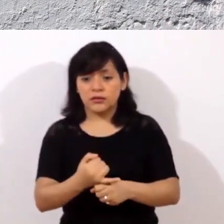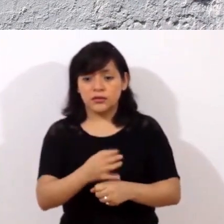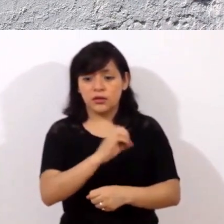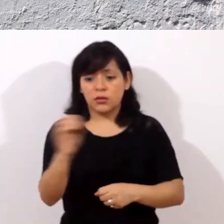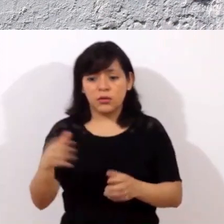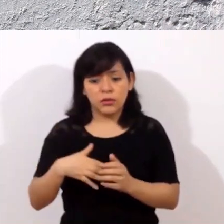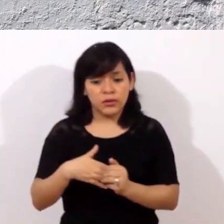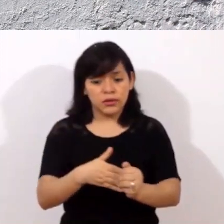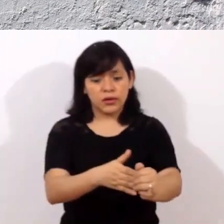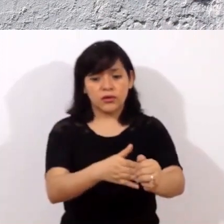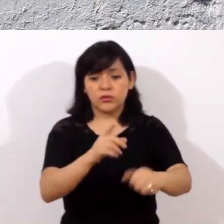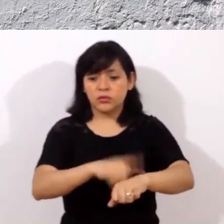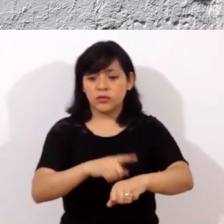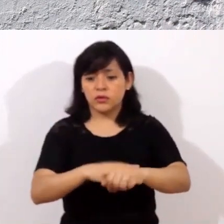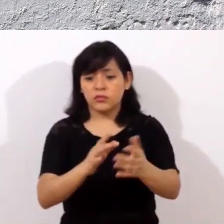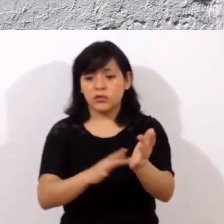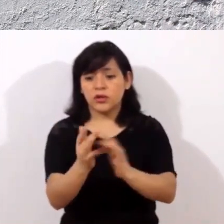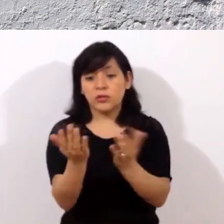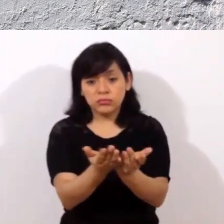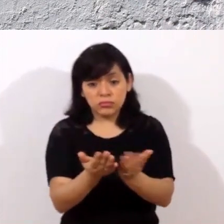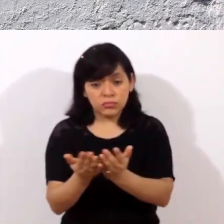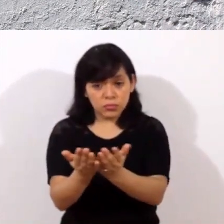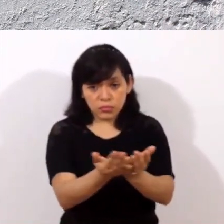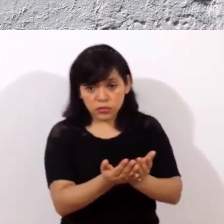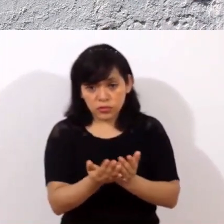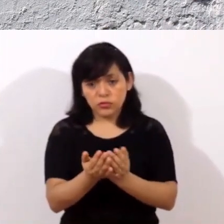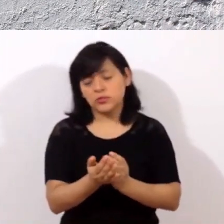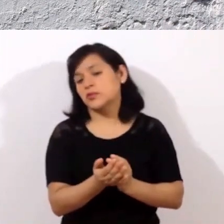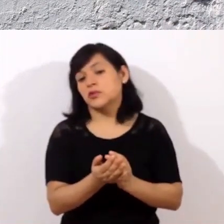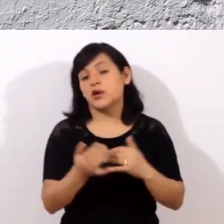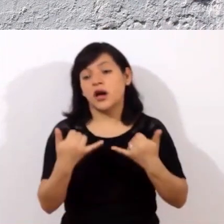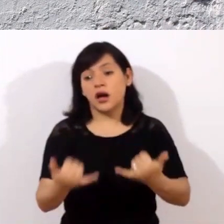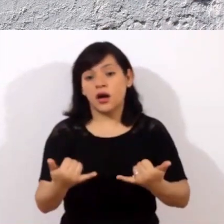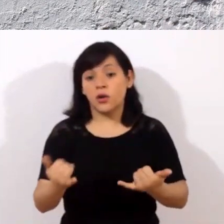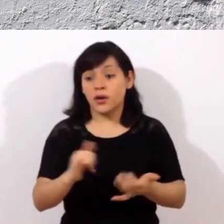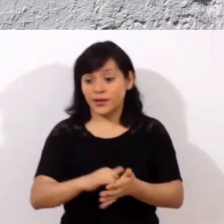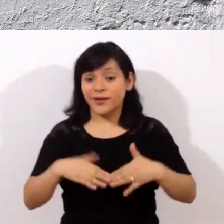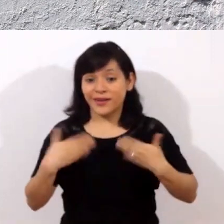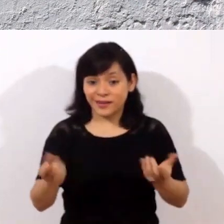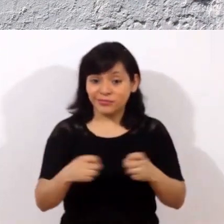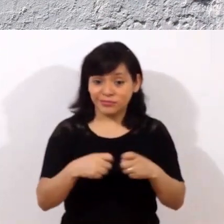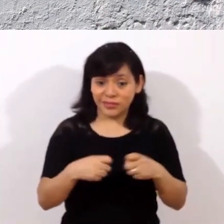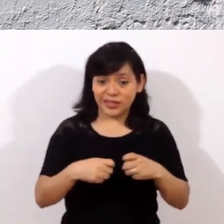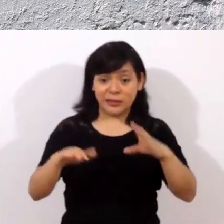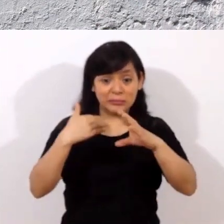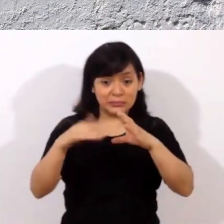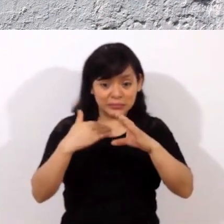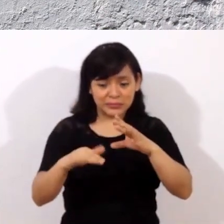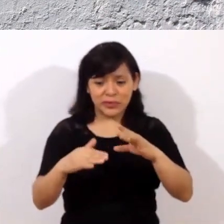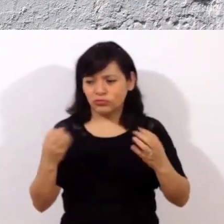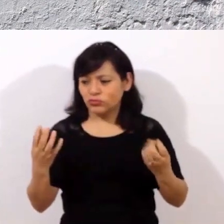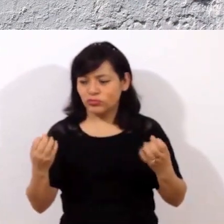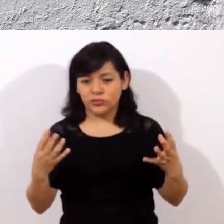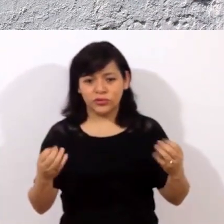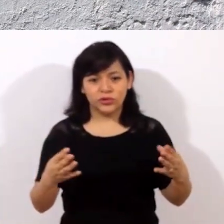los adolescentes, en fin, a los adultos. Hoy en este tiempo que hay redes por todo sitio y conexiones de nuestras iglesias,